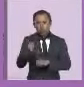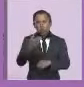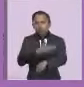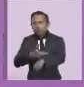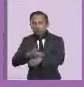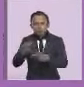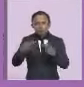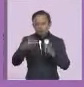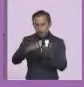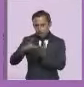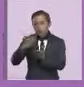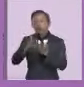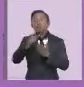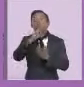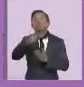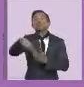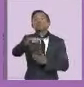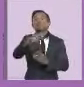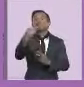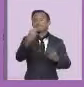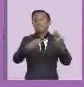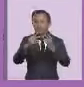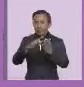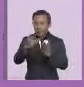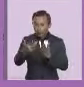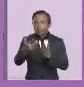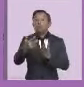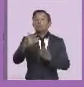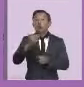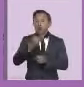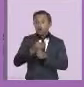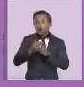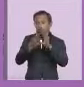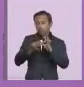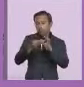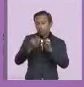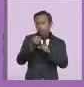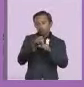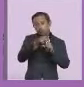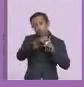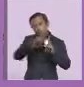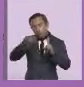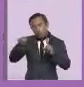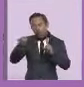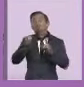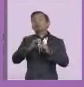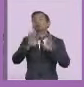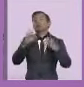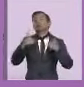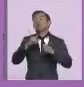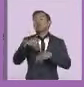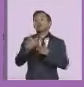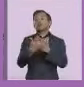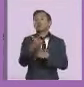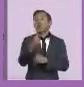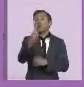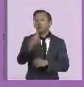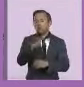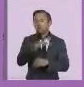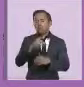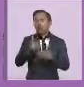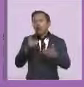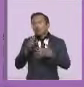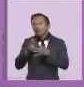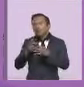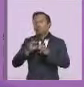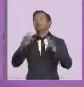habernos acompañado. Confiamos en que este ejercicio sirva para que el 1 de julio emitamos un voto informado. De igual manera, les extendemos cordialmente